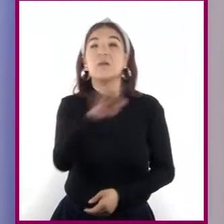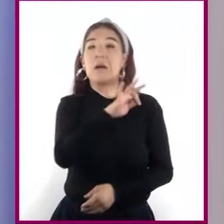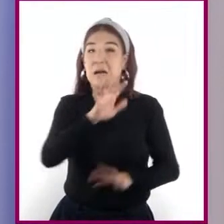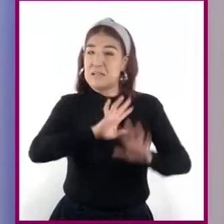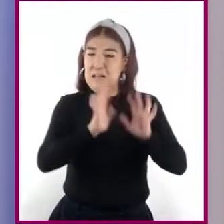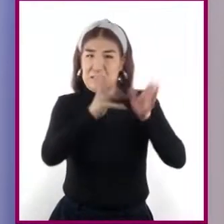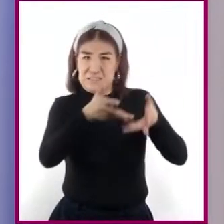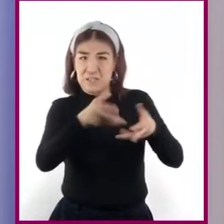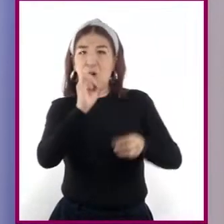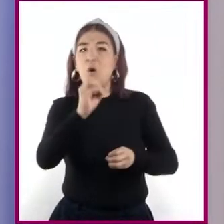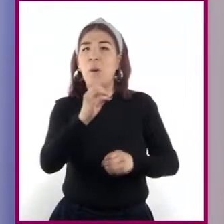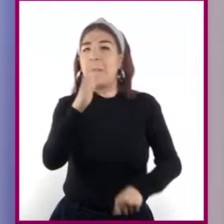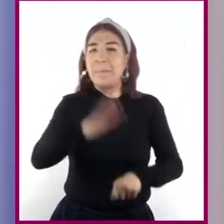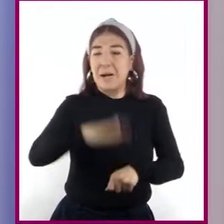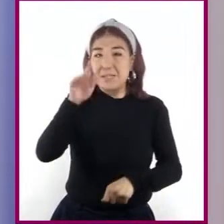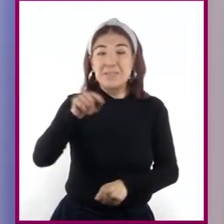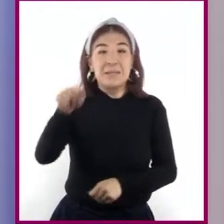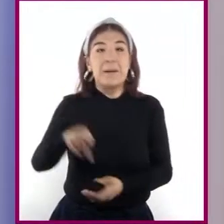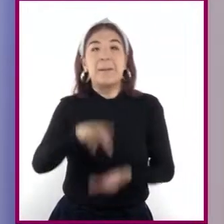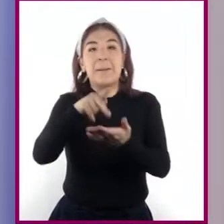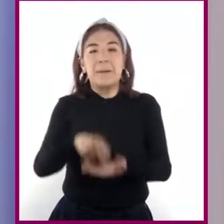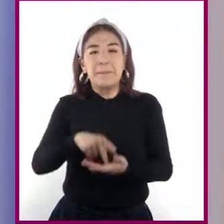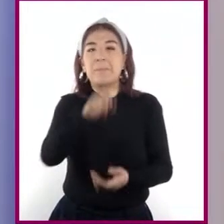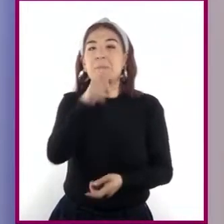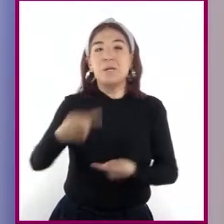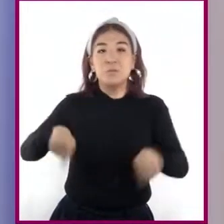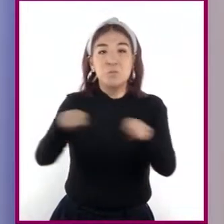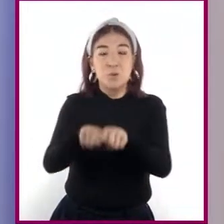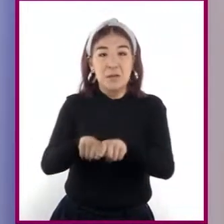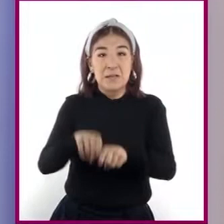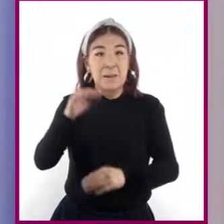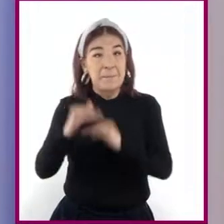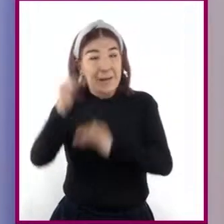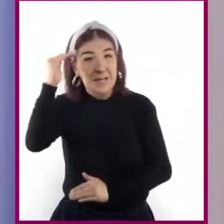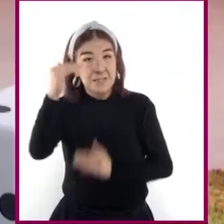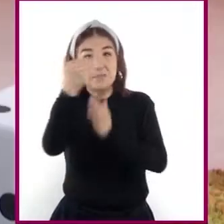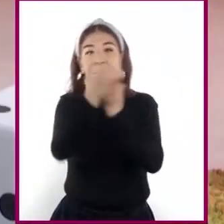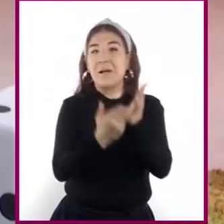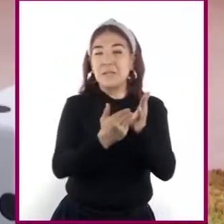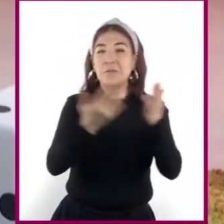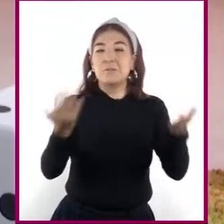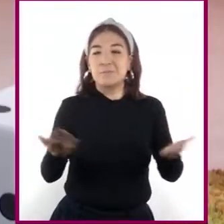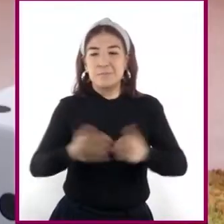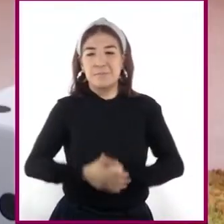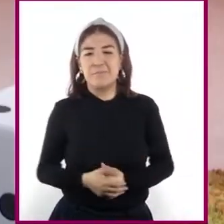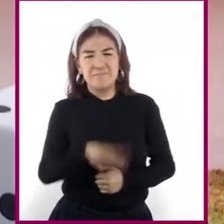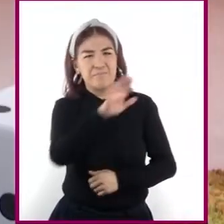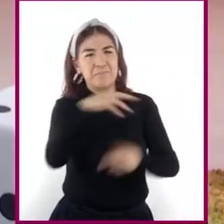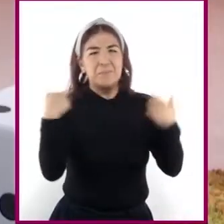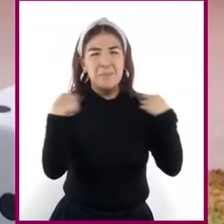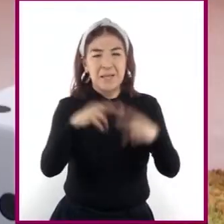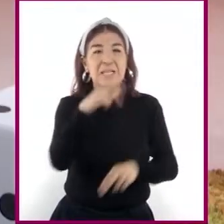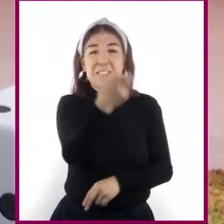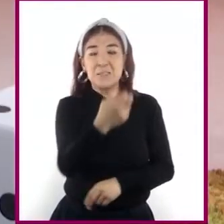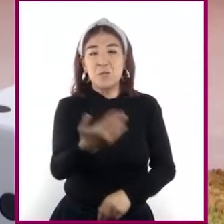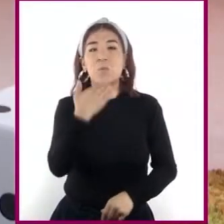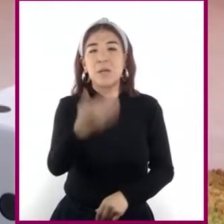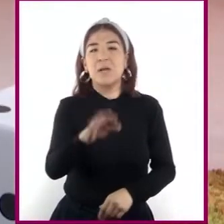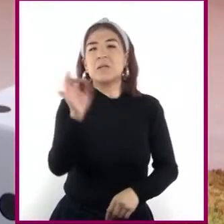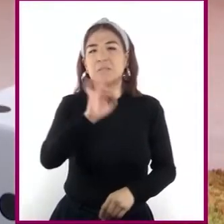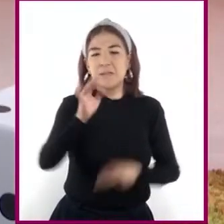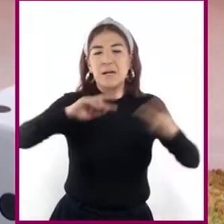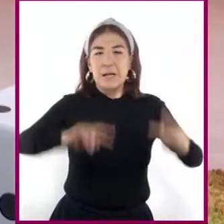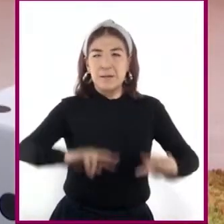dejaba. La báscula marcó la cantidad que solicitó Jimena, ¿más o menos? Maestra, lo adecuado para este caso